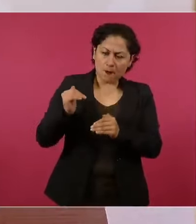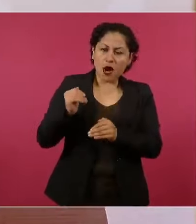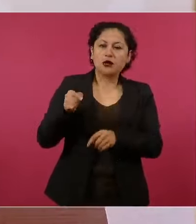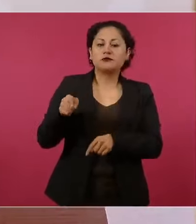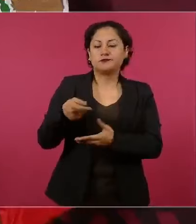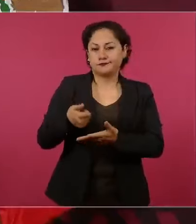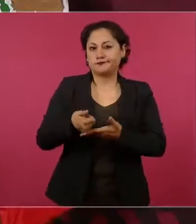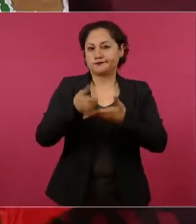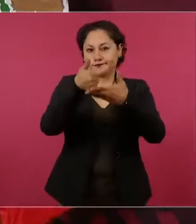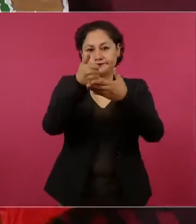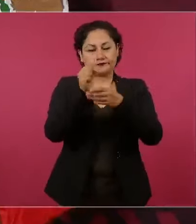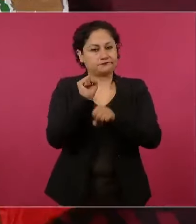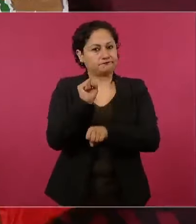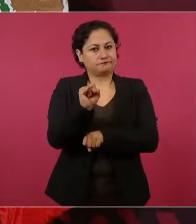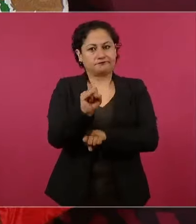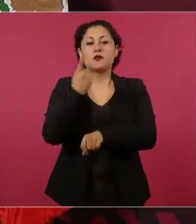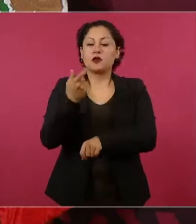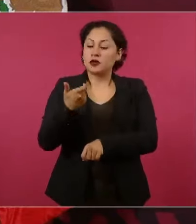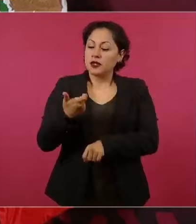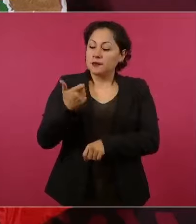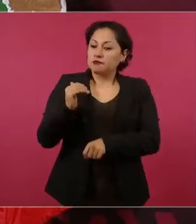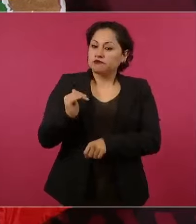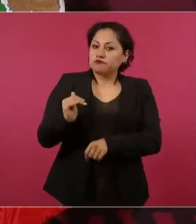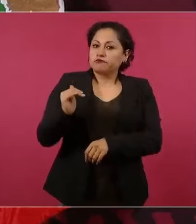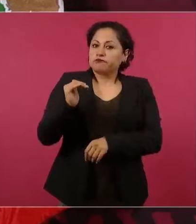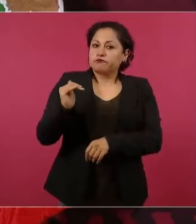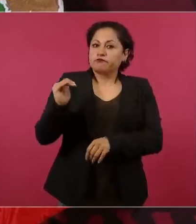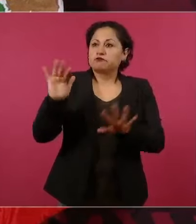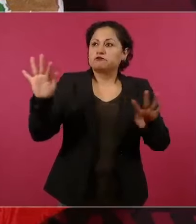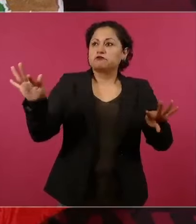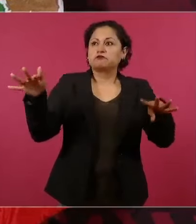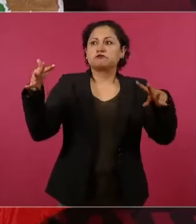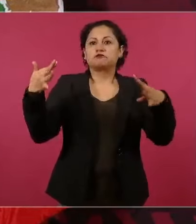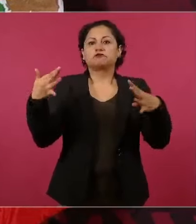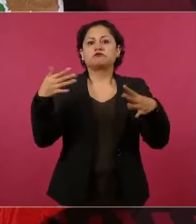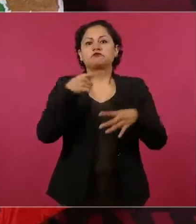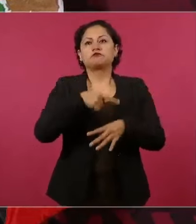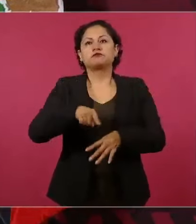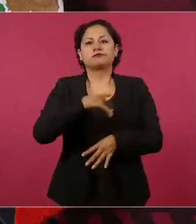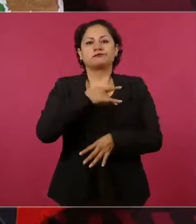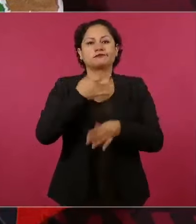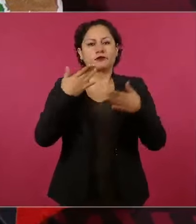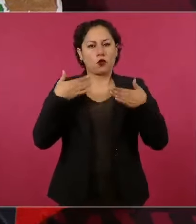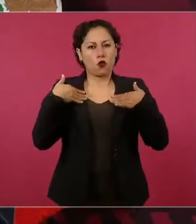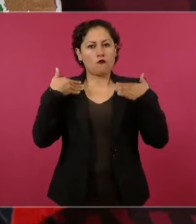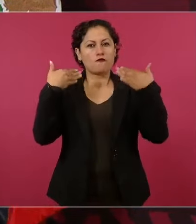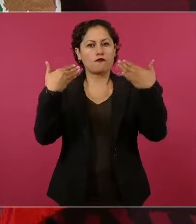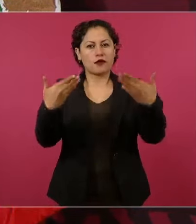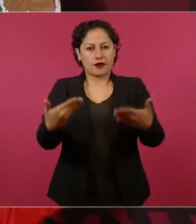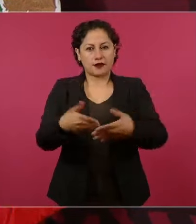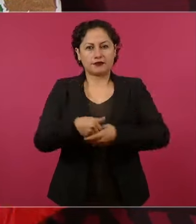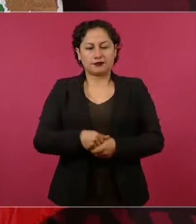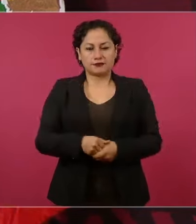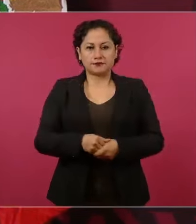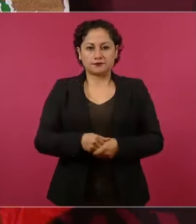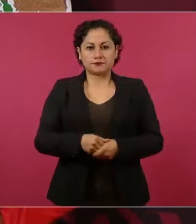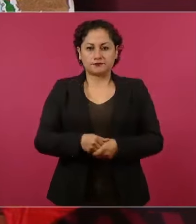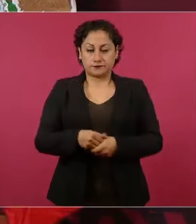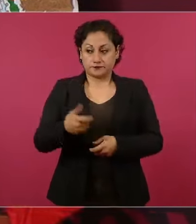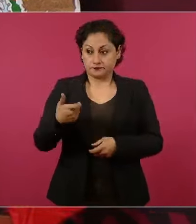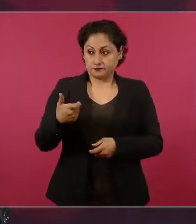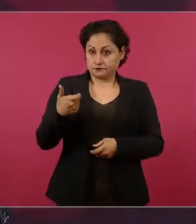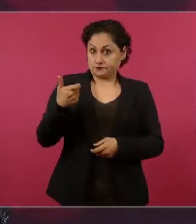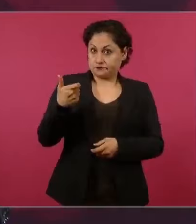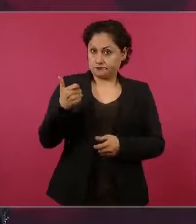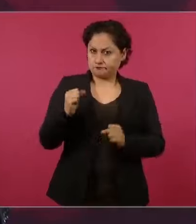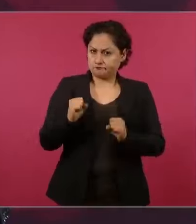porque es un buen mensaje de confianza. Es mucho mejor tener un peso fuerte